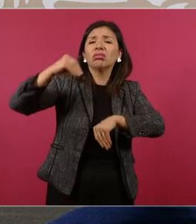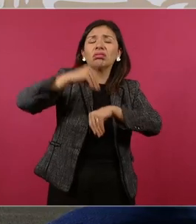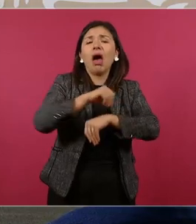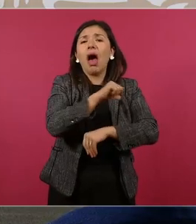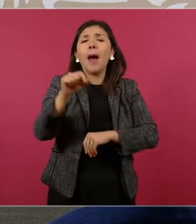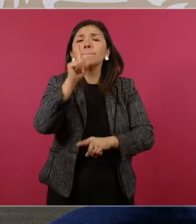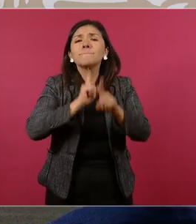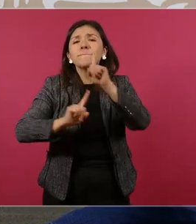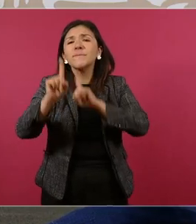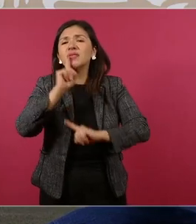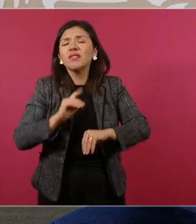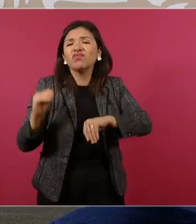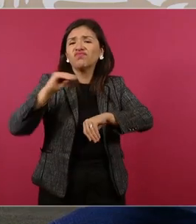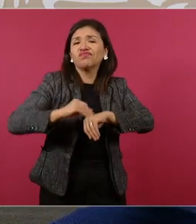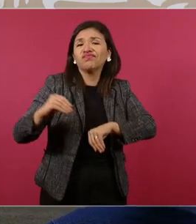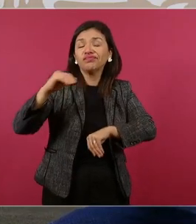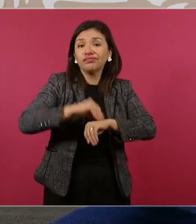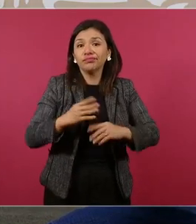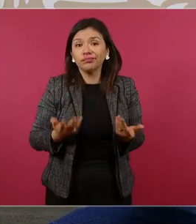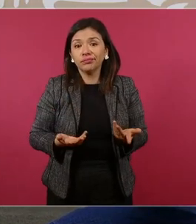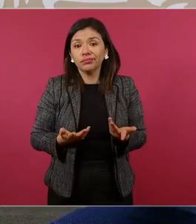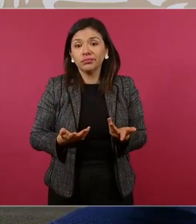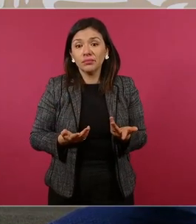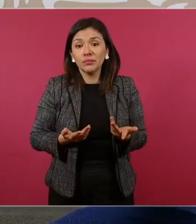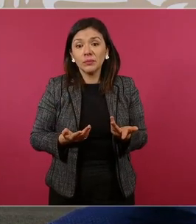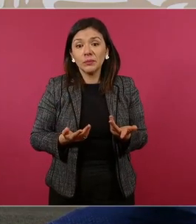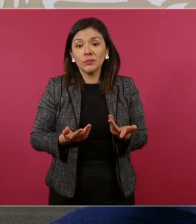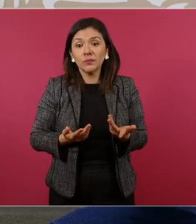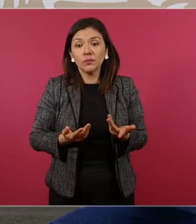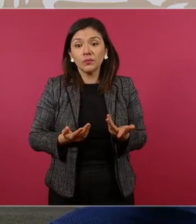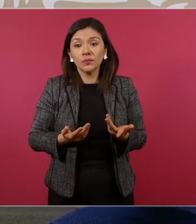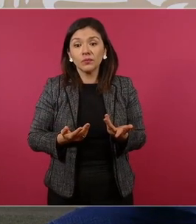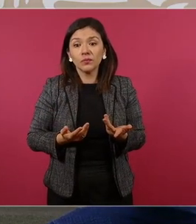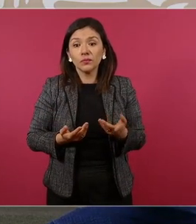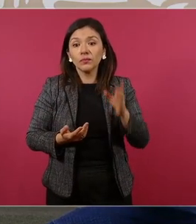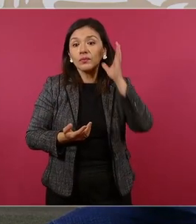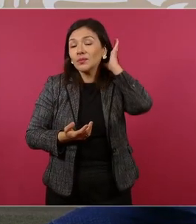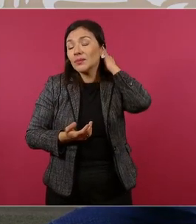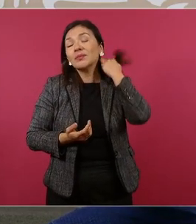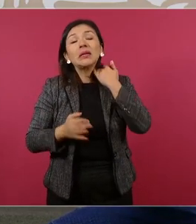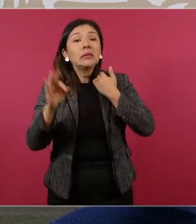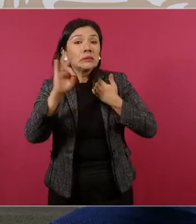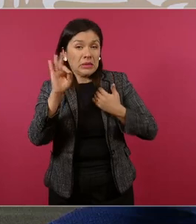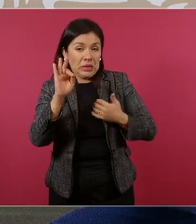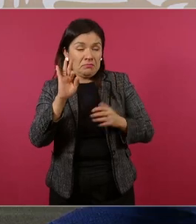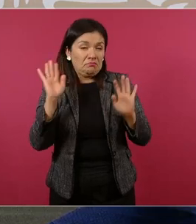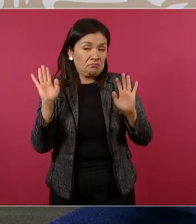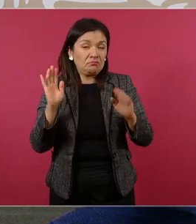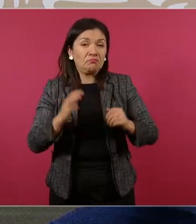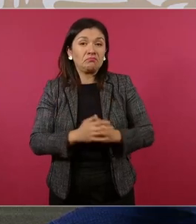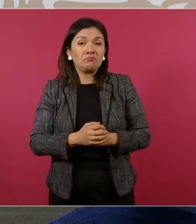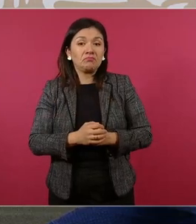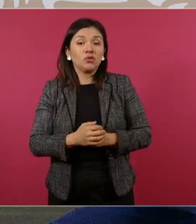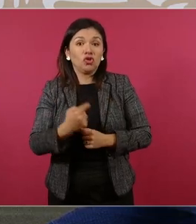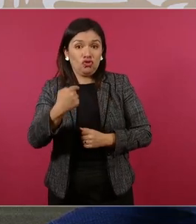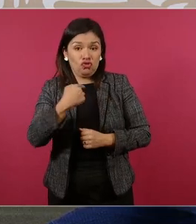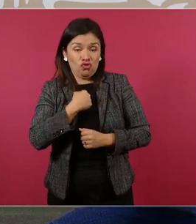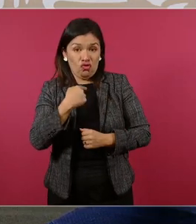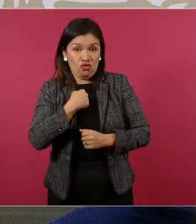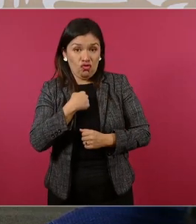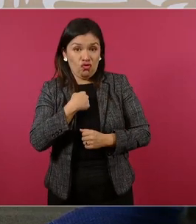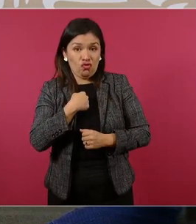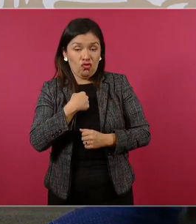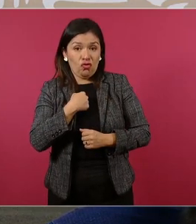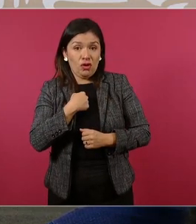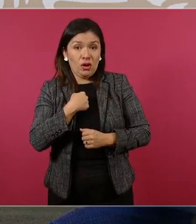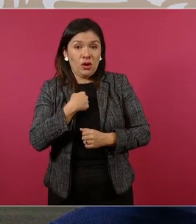sea este e si yo fuese este periodista